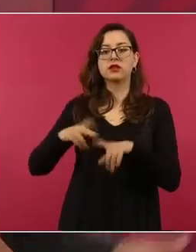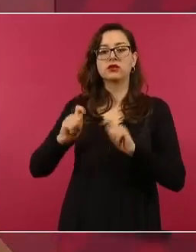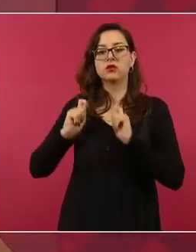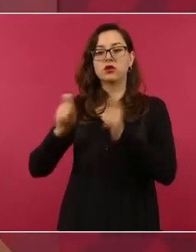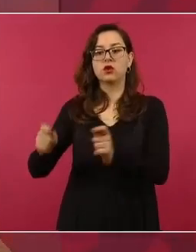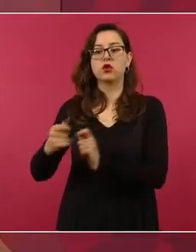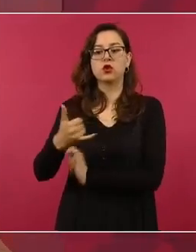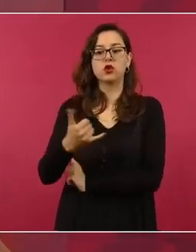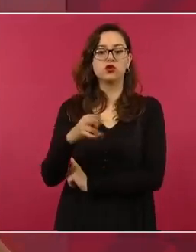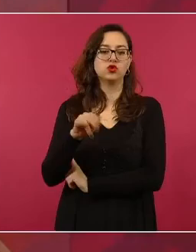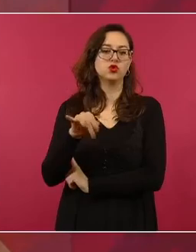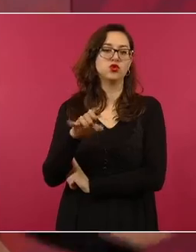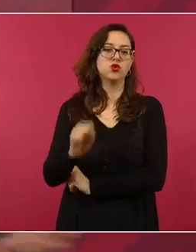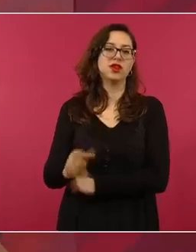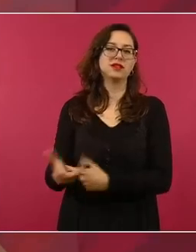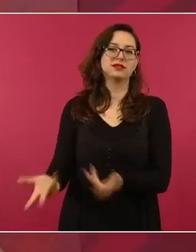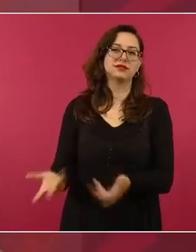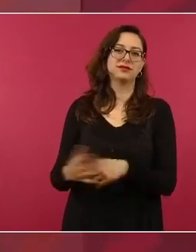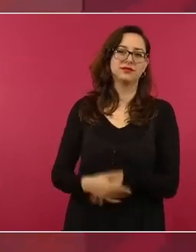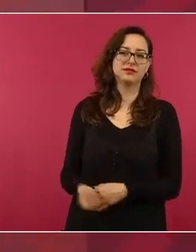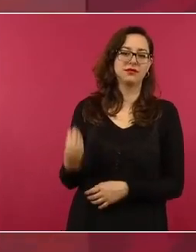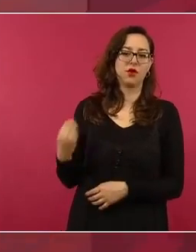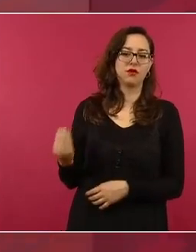Pues imagínense.